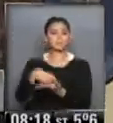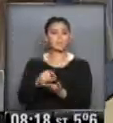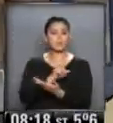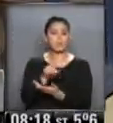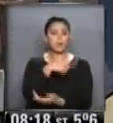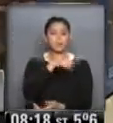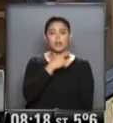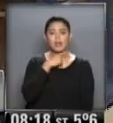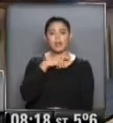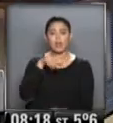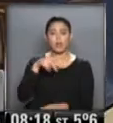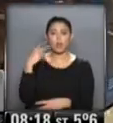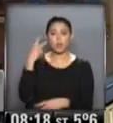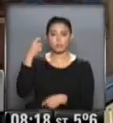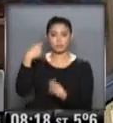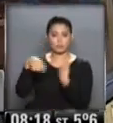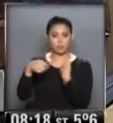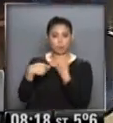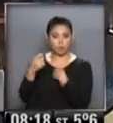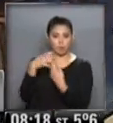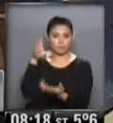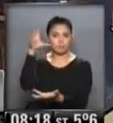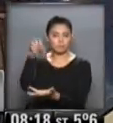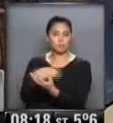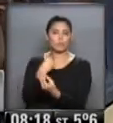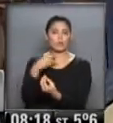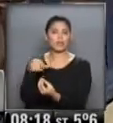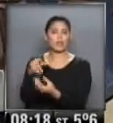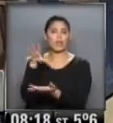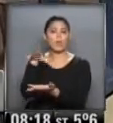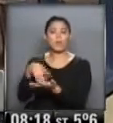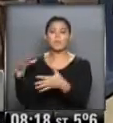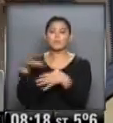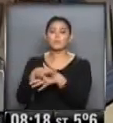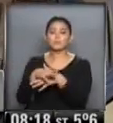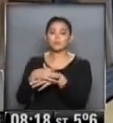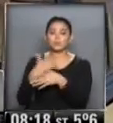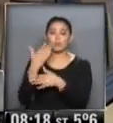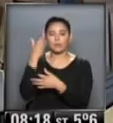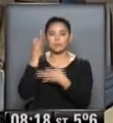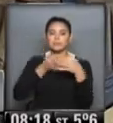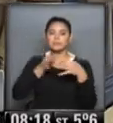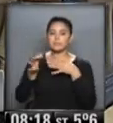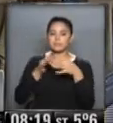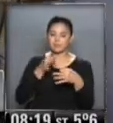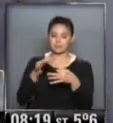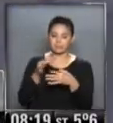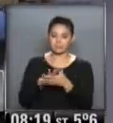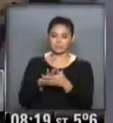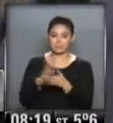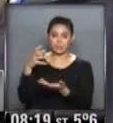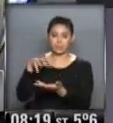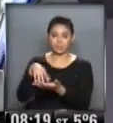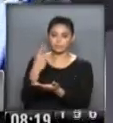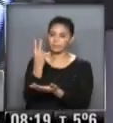el local porque esto es un lugar estratégico en donde este local tiene